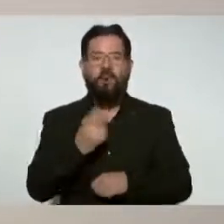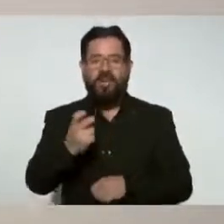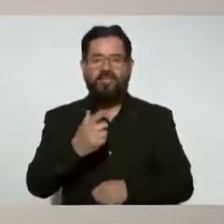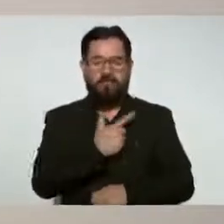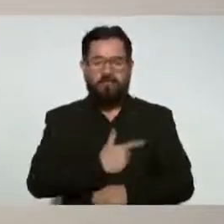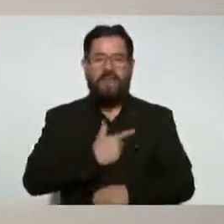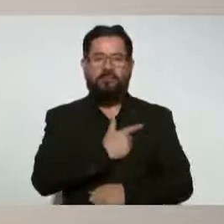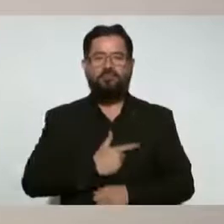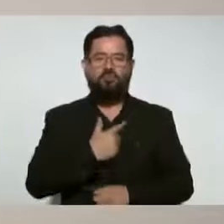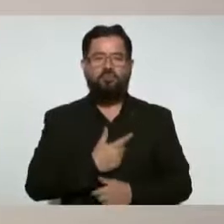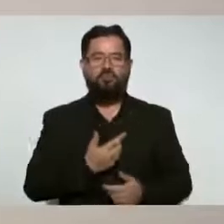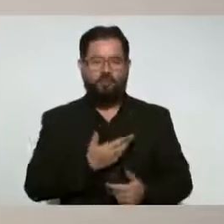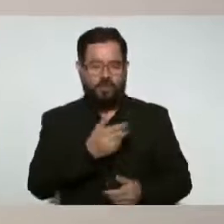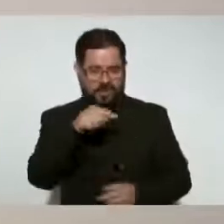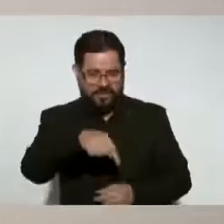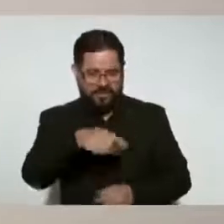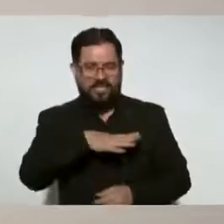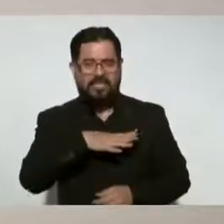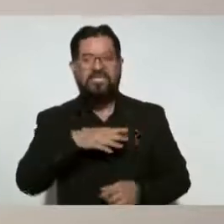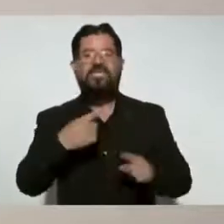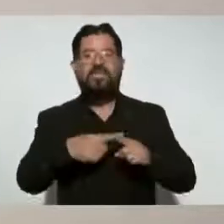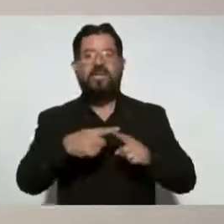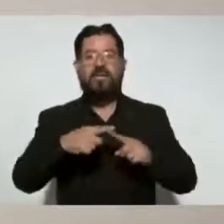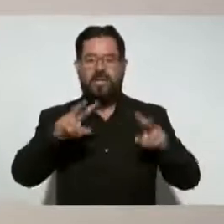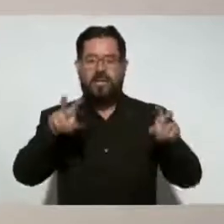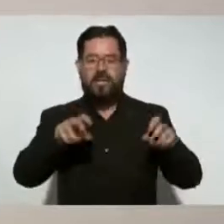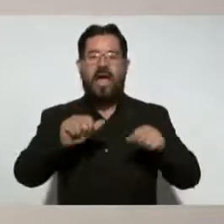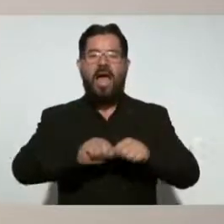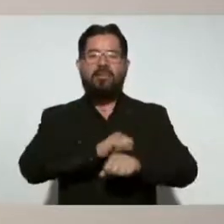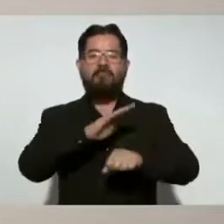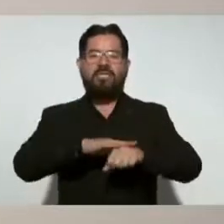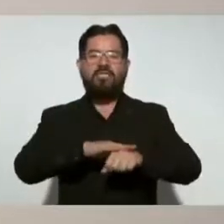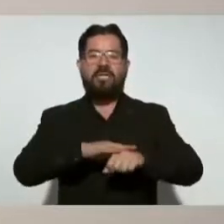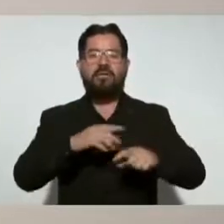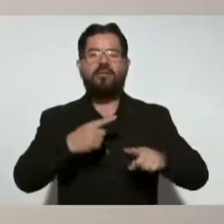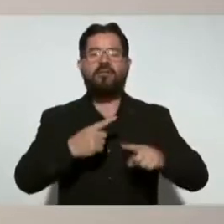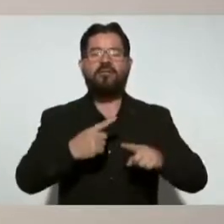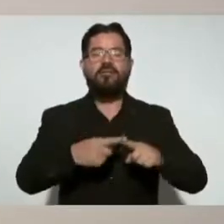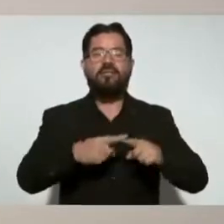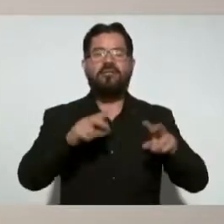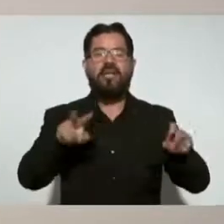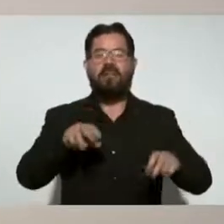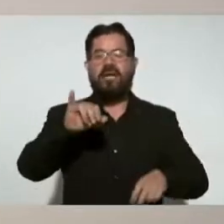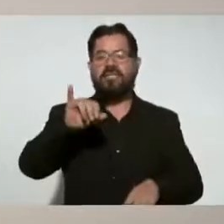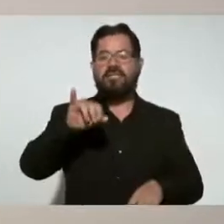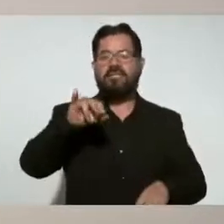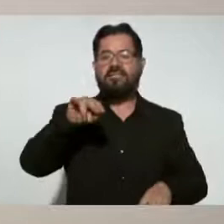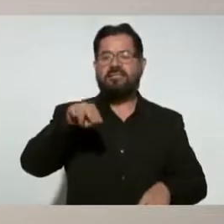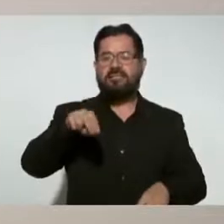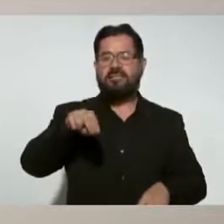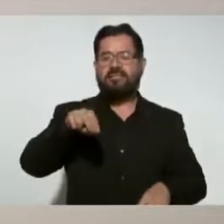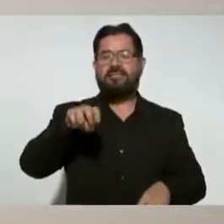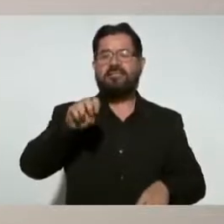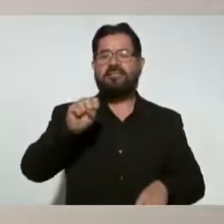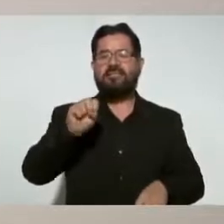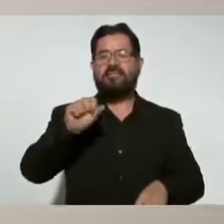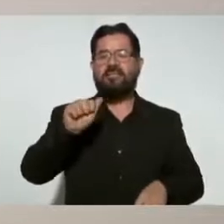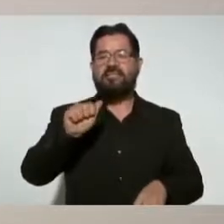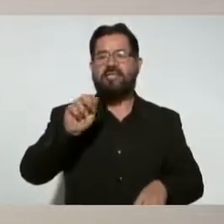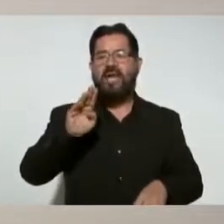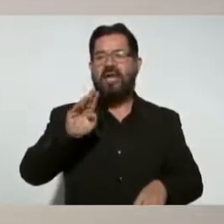el administrador del INSABI, compañero Lamoy, para